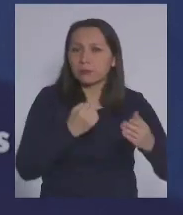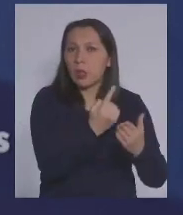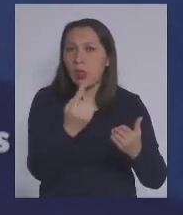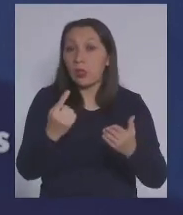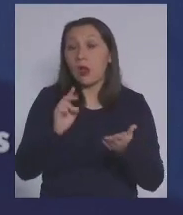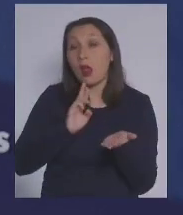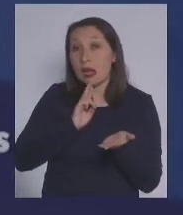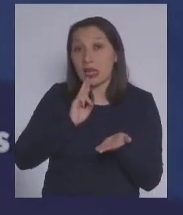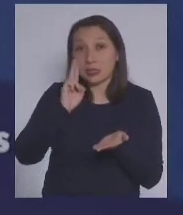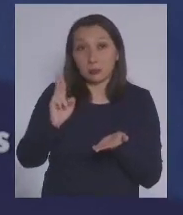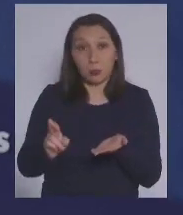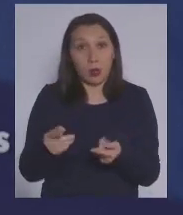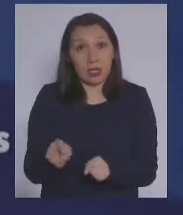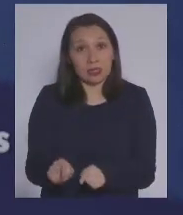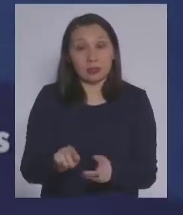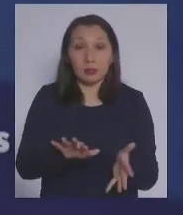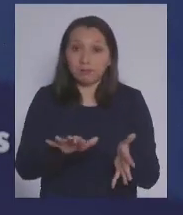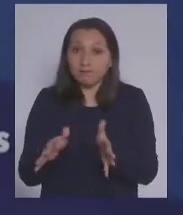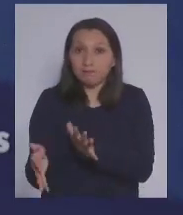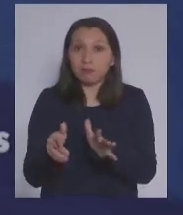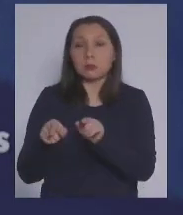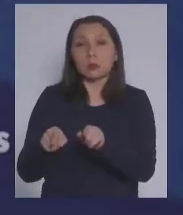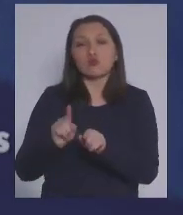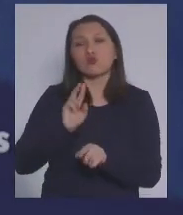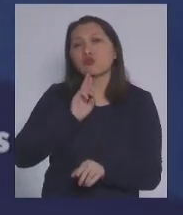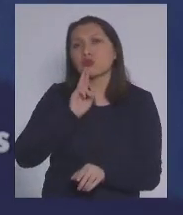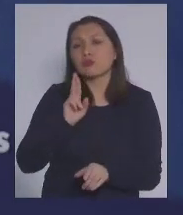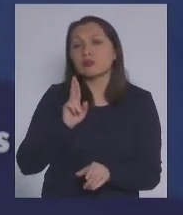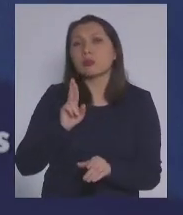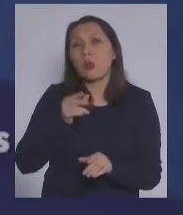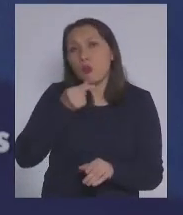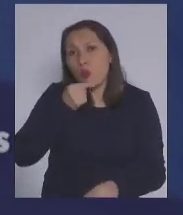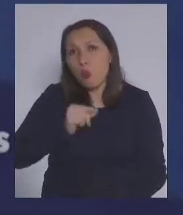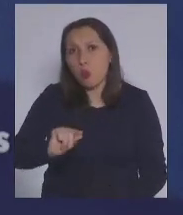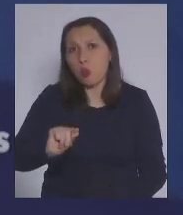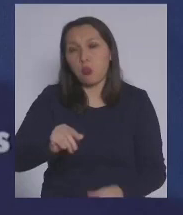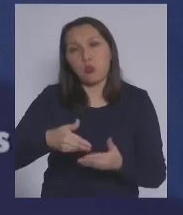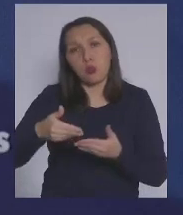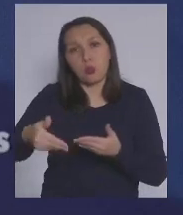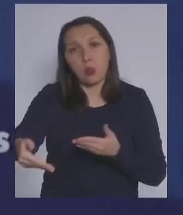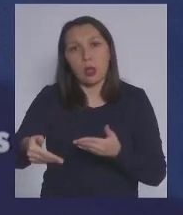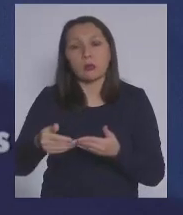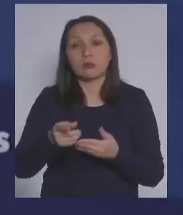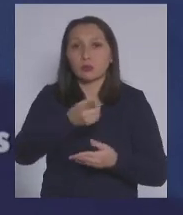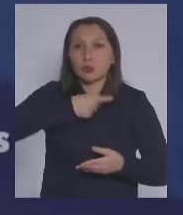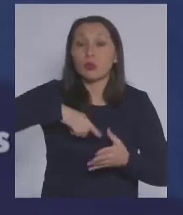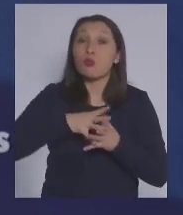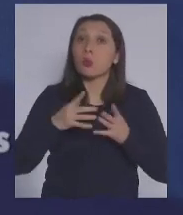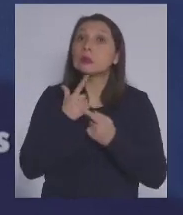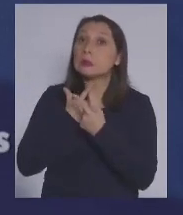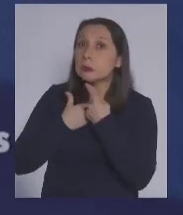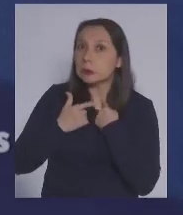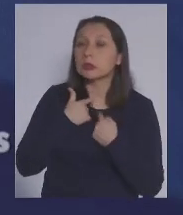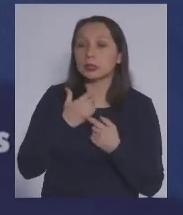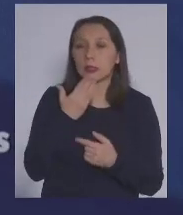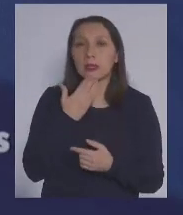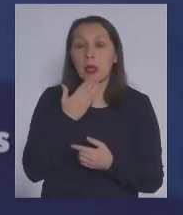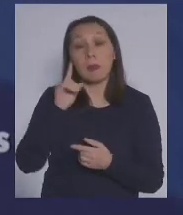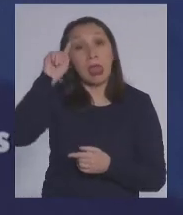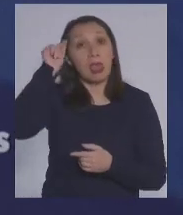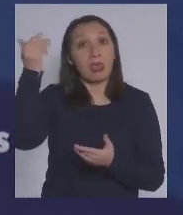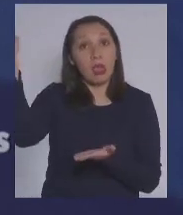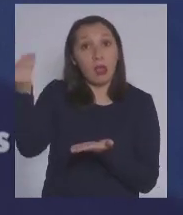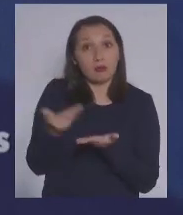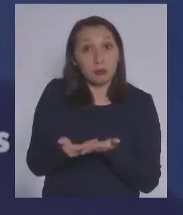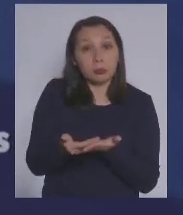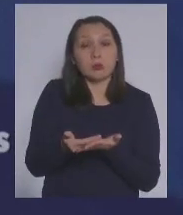respuesta probablemente la tendremos a la brevedad estamos muy interesados también en propuestas